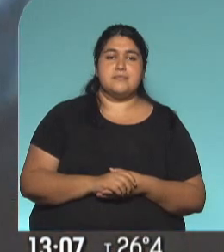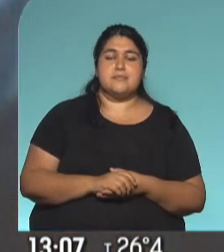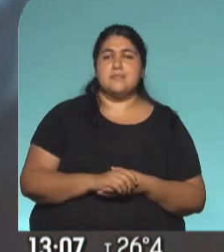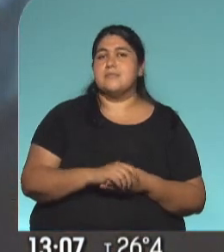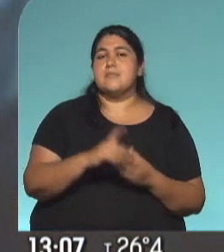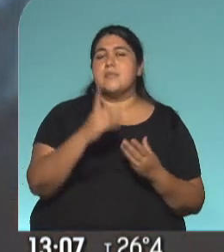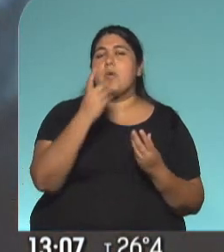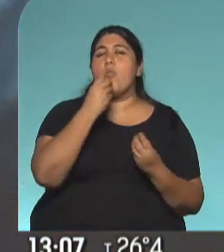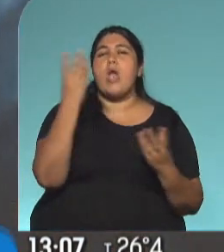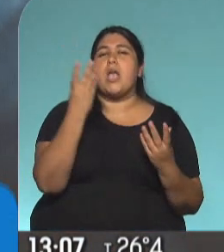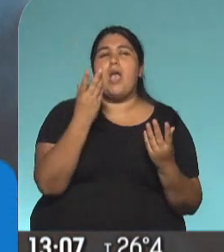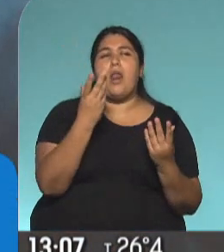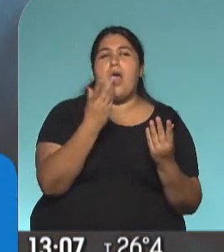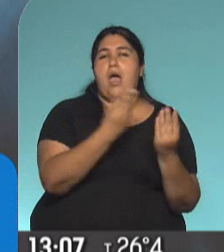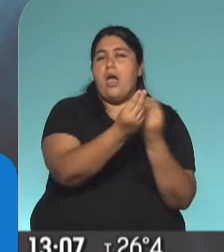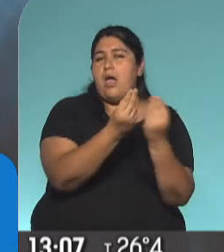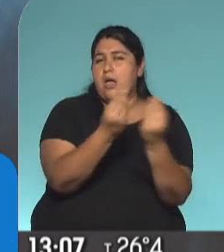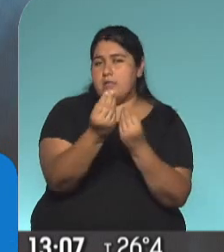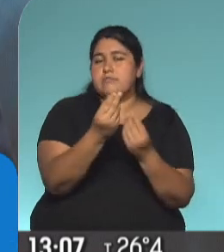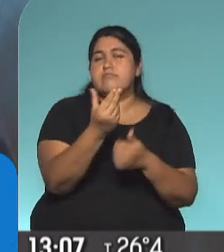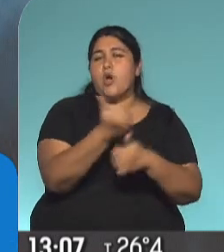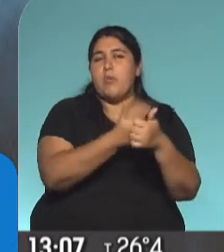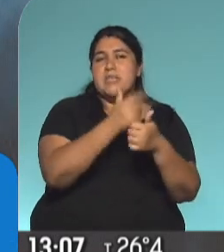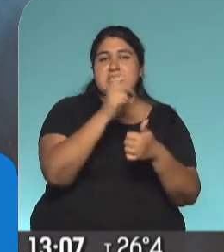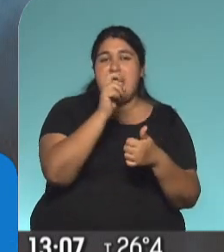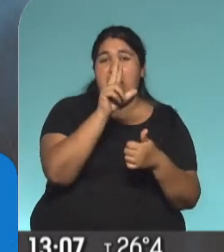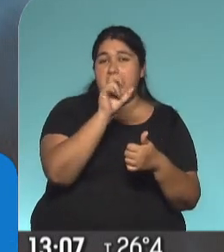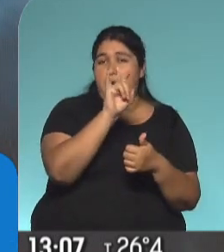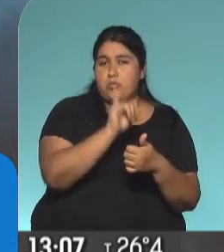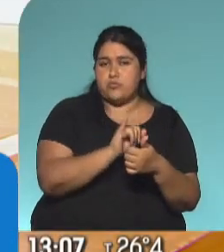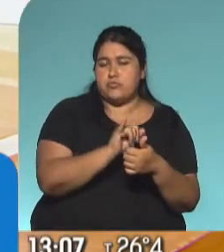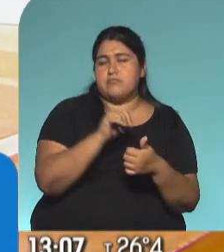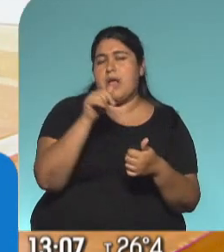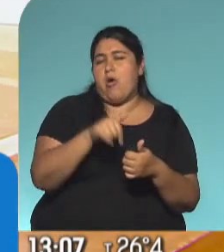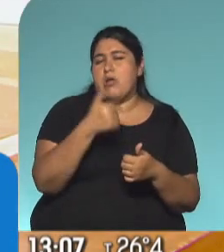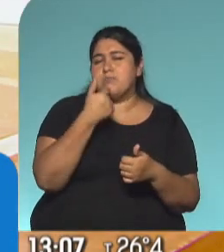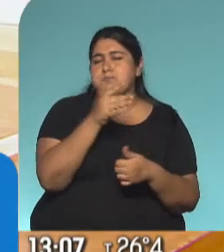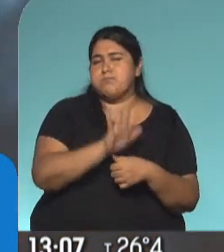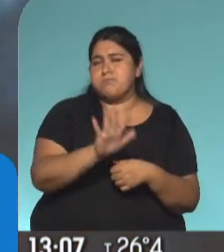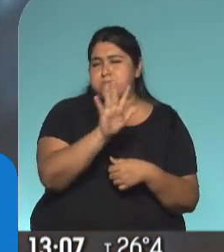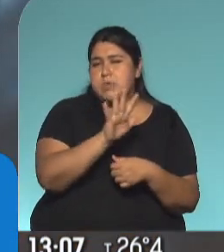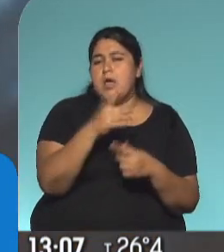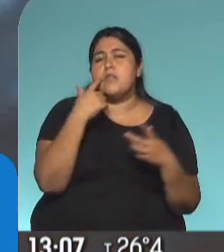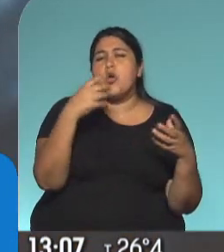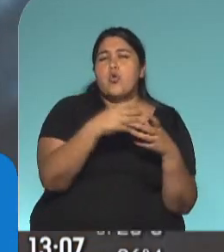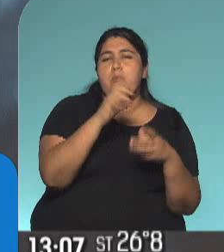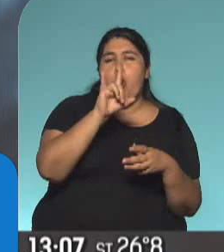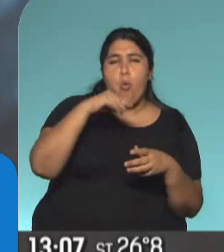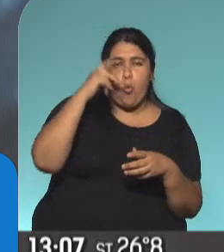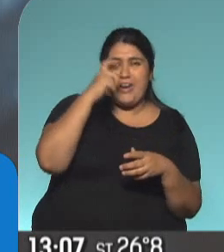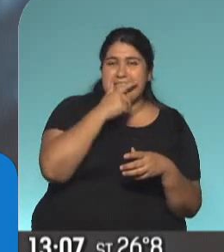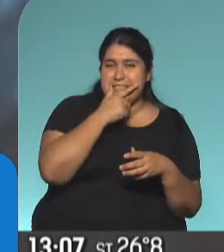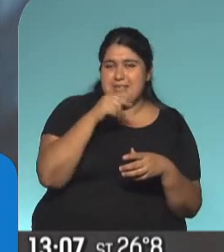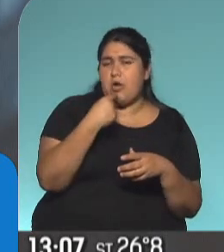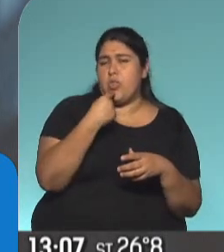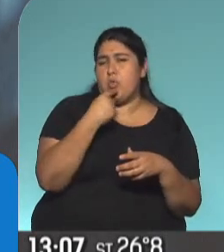Cualquiera sea el candidato que dispute con Arauz la segunda vuelta, hay muchas dudas en el frente de UNES para